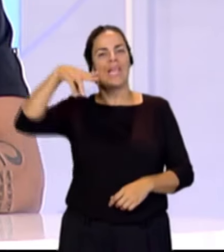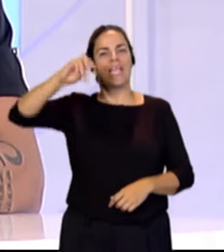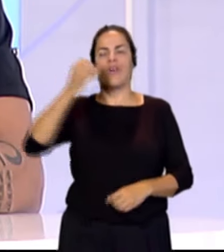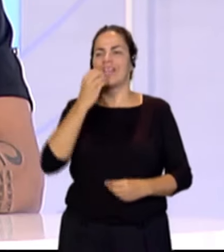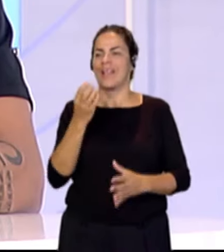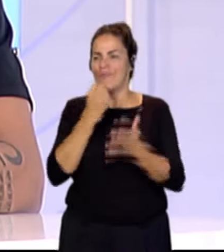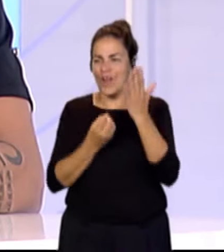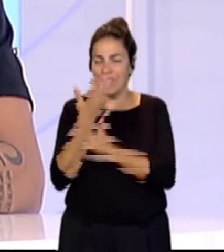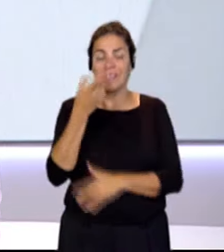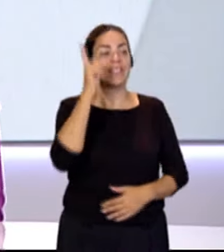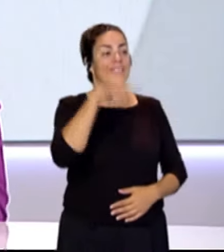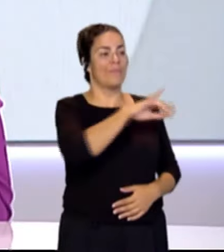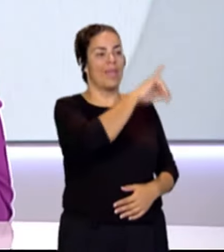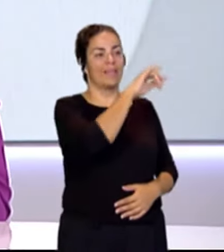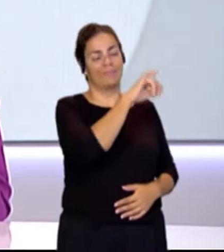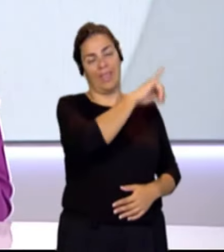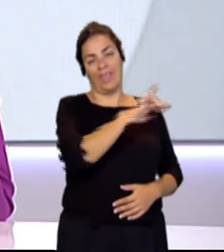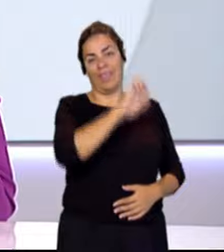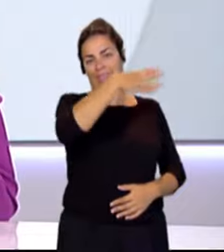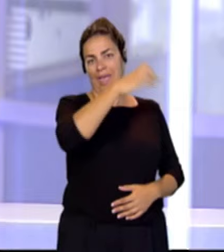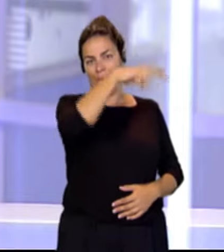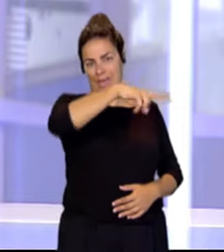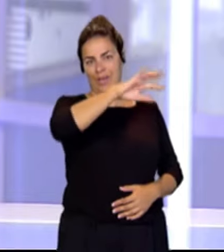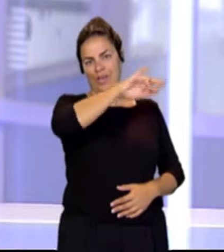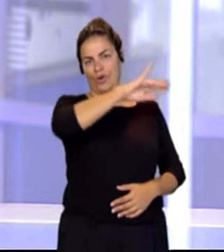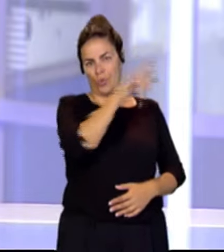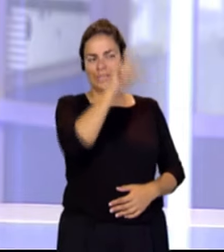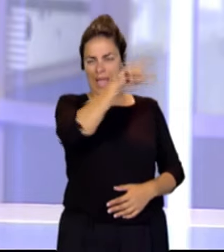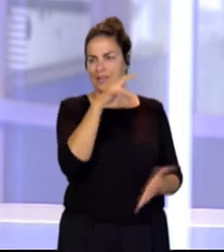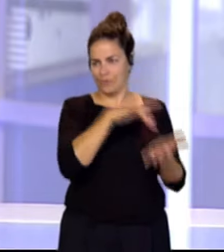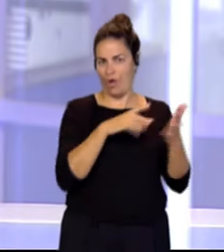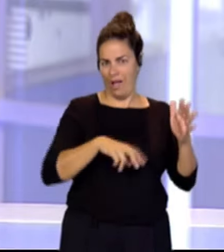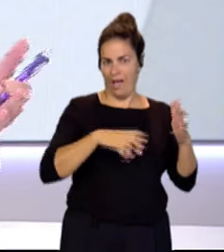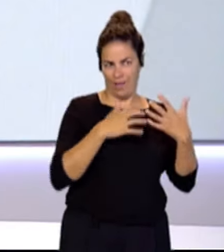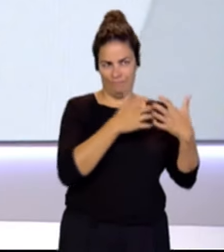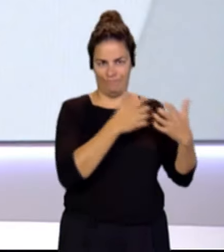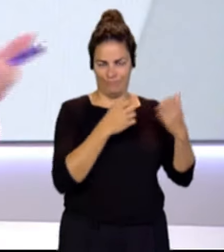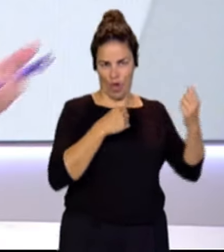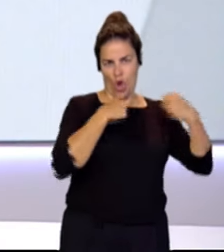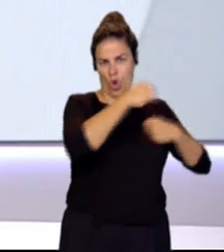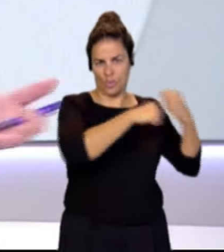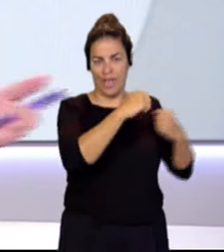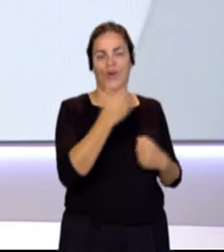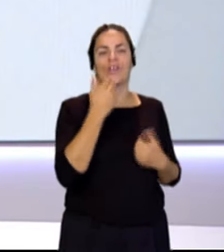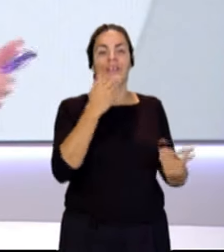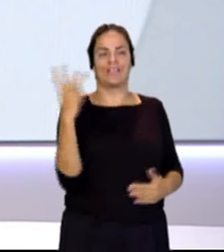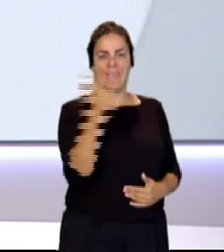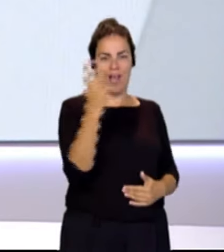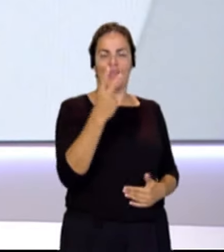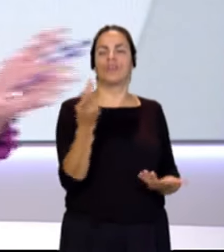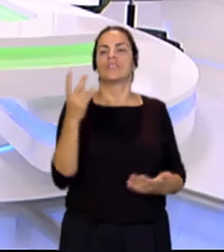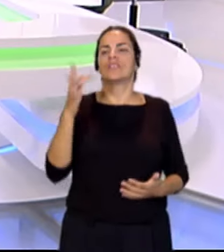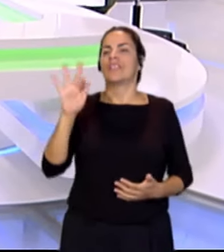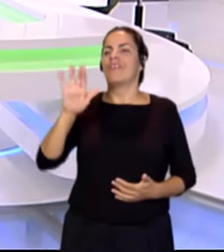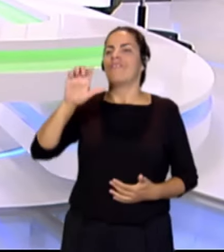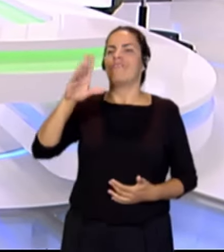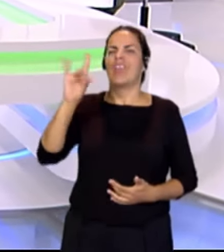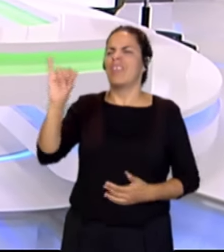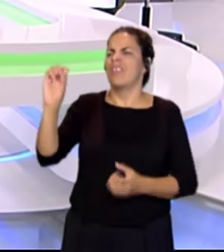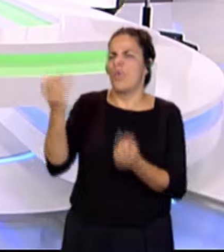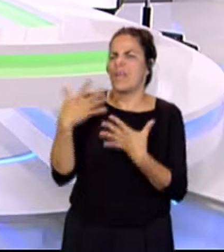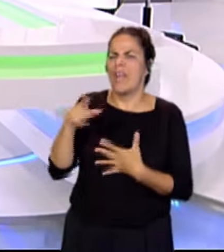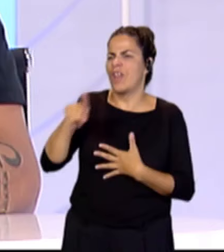días también por aquí a Ruiz que es luchador muy buenos días Buenos días gracias a los dos por acompañarnos Fredy cuéntanos qué es esto de fighting from the